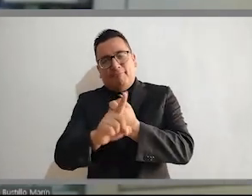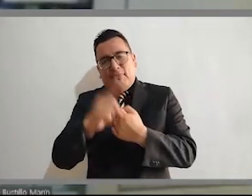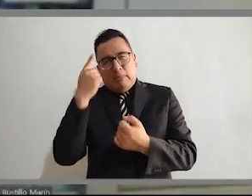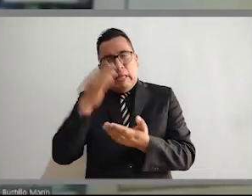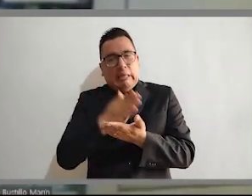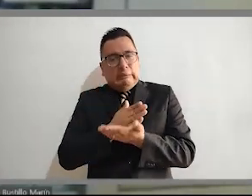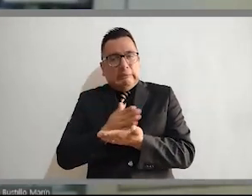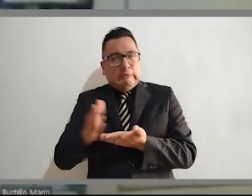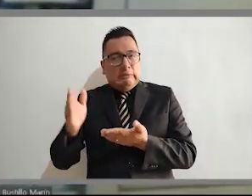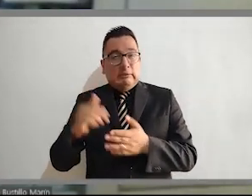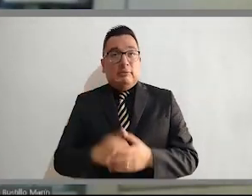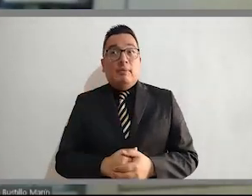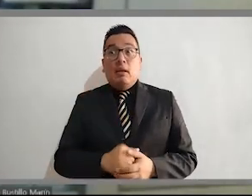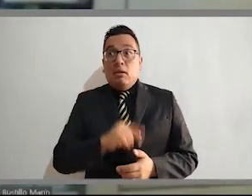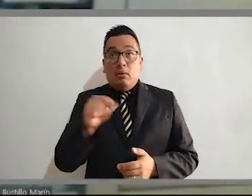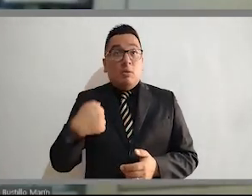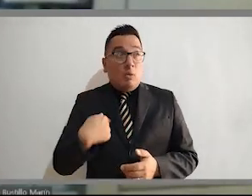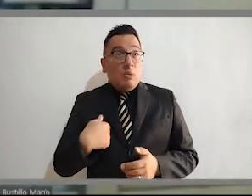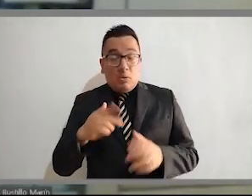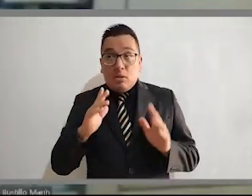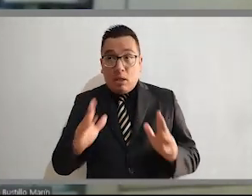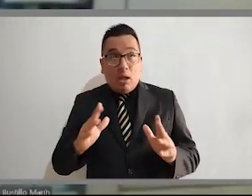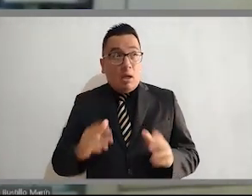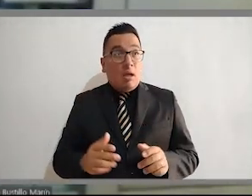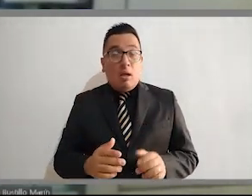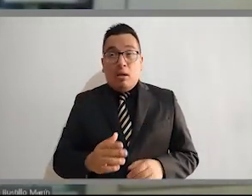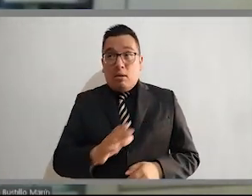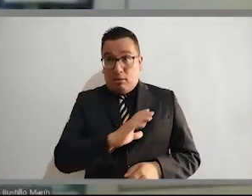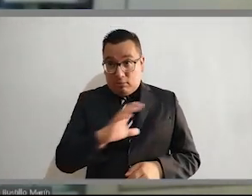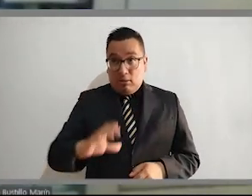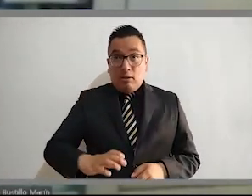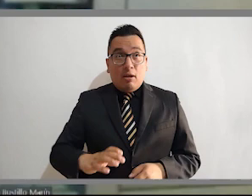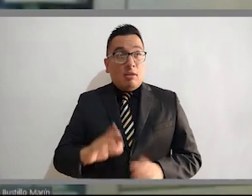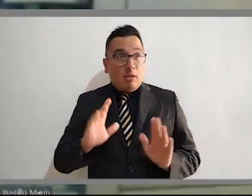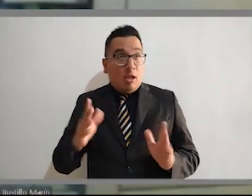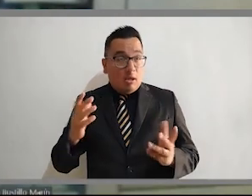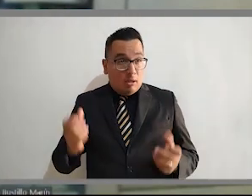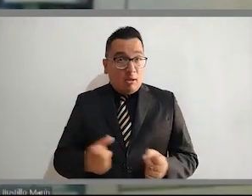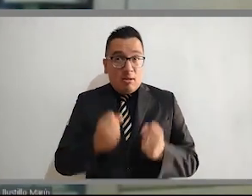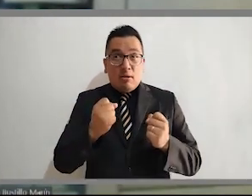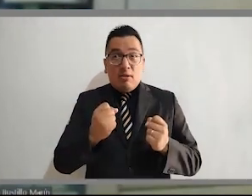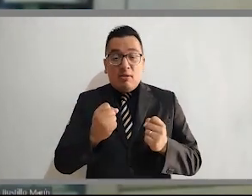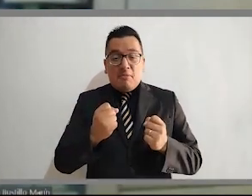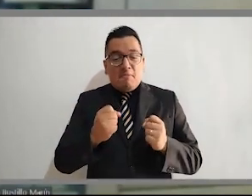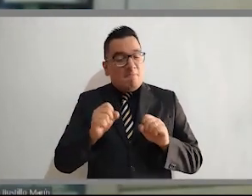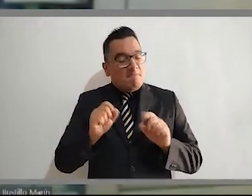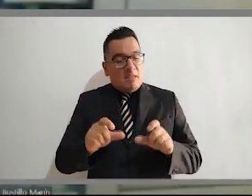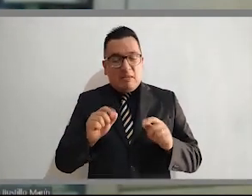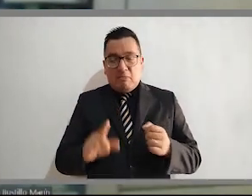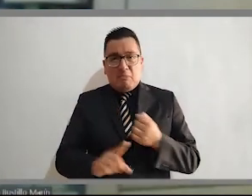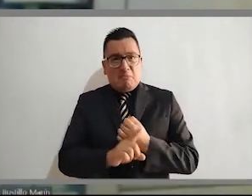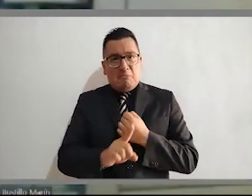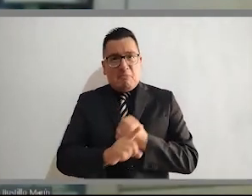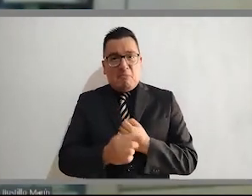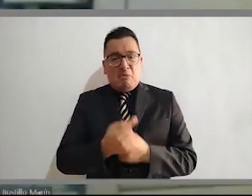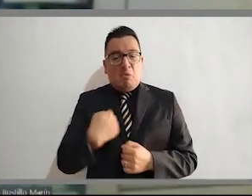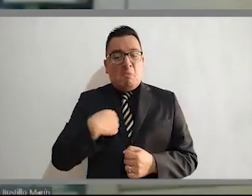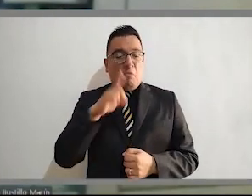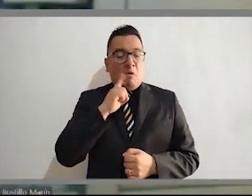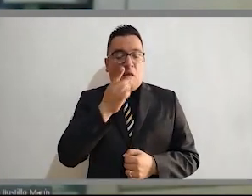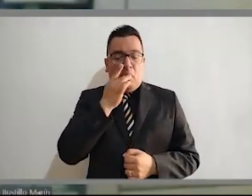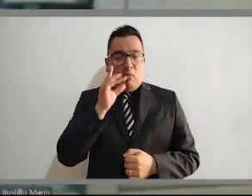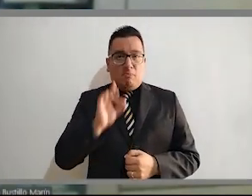público, seguimos teniendo conductas, omisiones u actos en contra nuestra por el hecho de ser